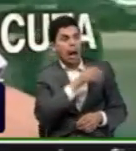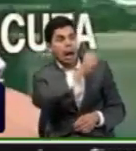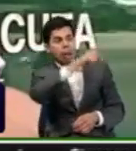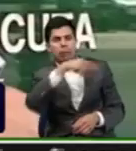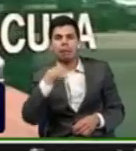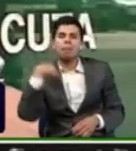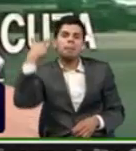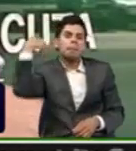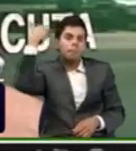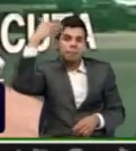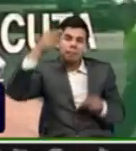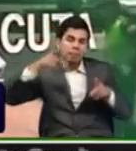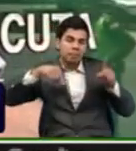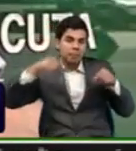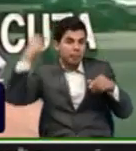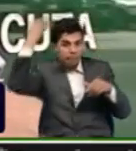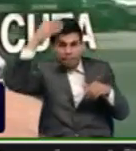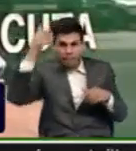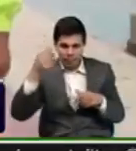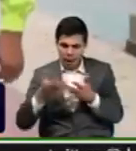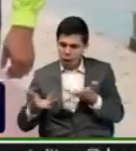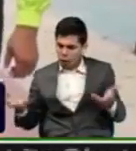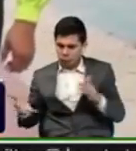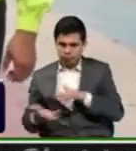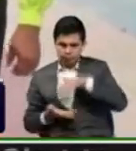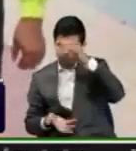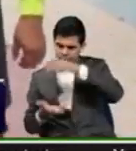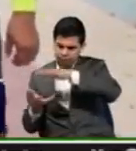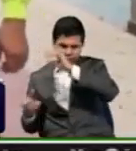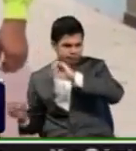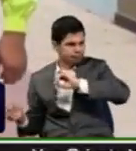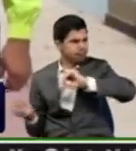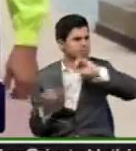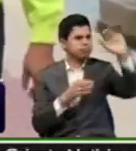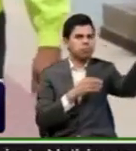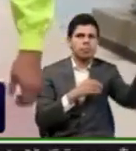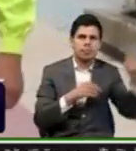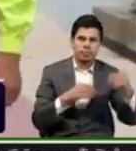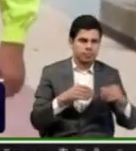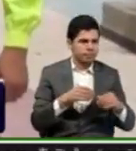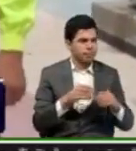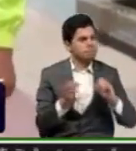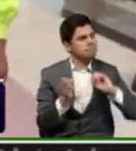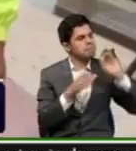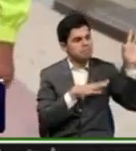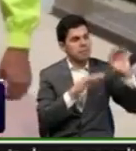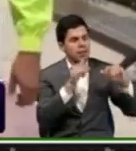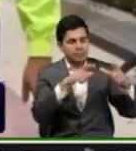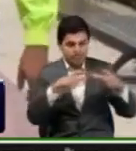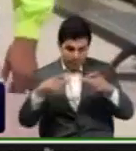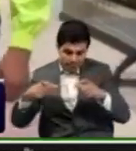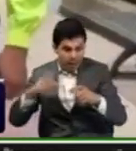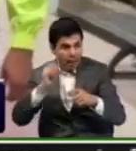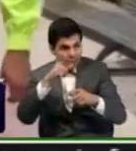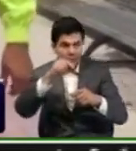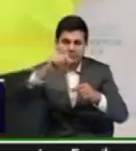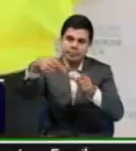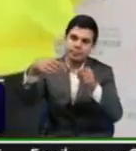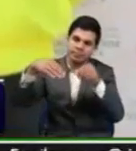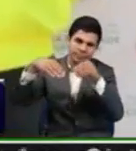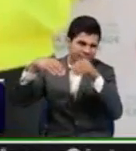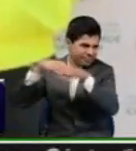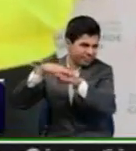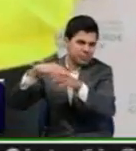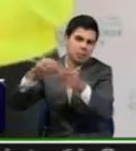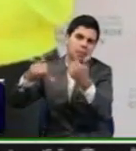despachadores, comerciantes, enviaban precisamente esta mercancía cuando el cheque hacía canje. El día martes, eso lo hacían normalmente